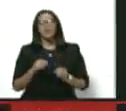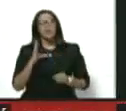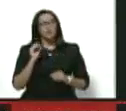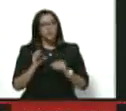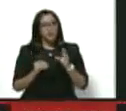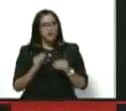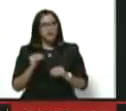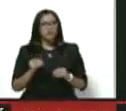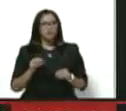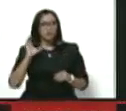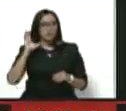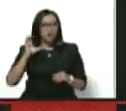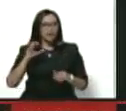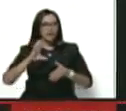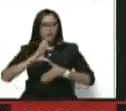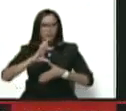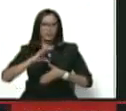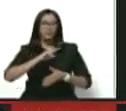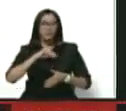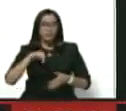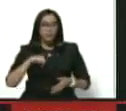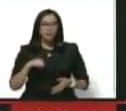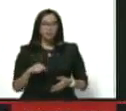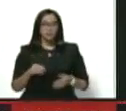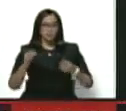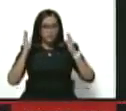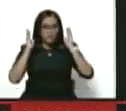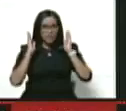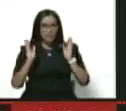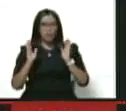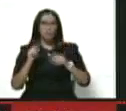un país de América, y nosotros le dedicamos